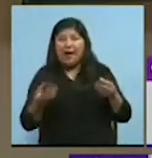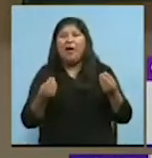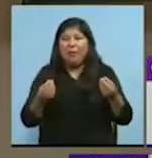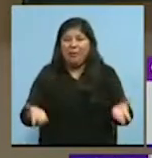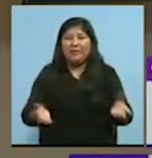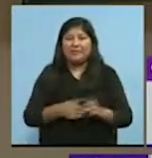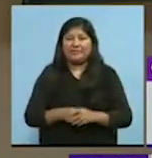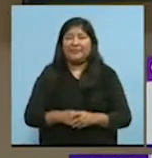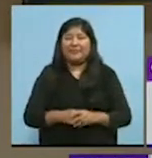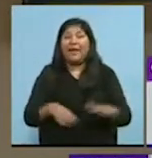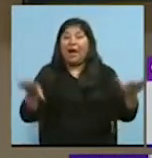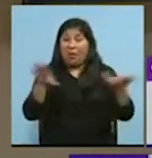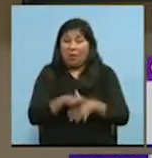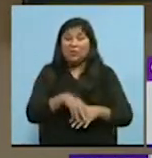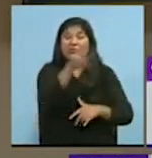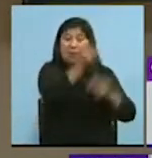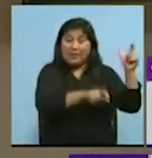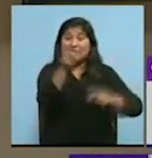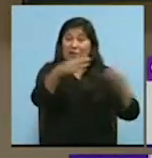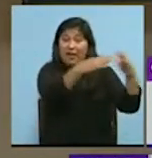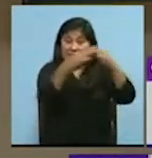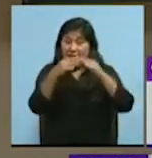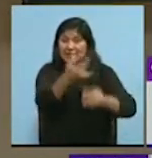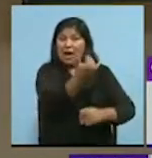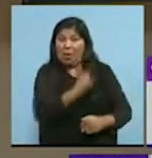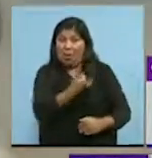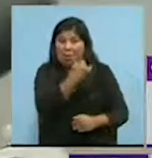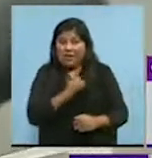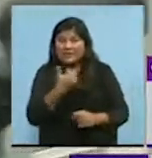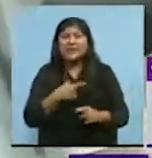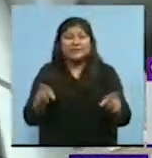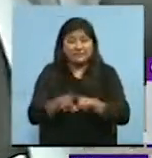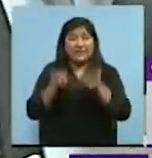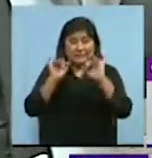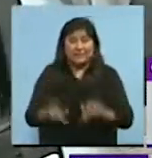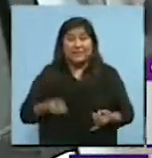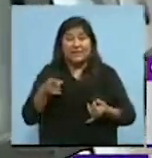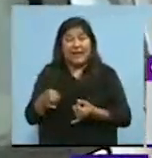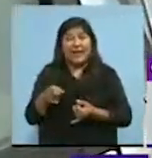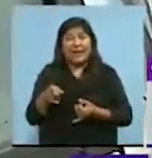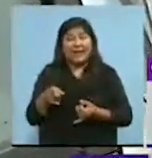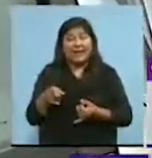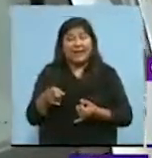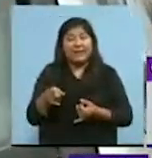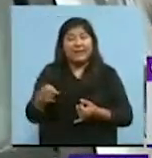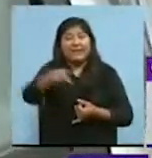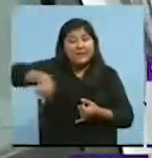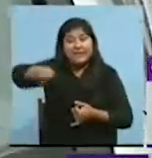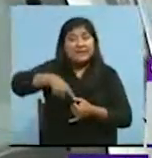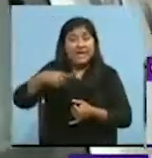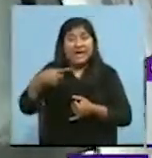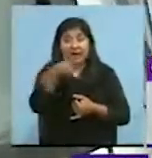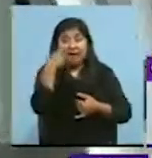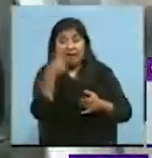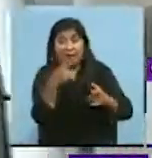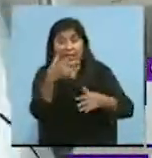justamente decían eso. Algunos se mostraban que era este sistema bien